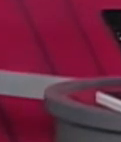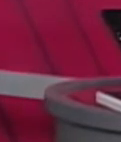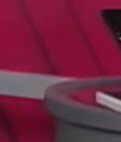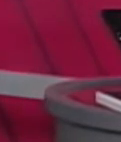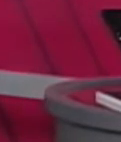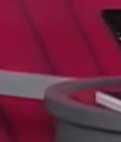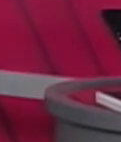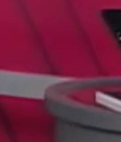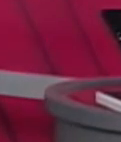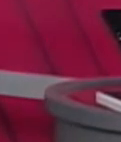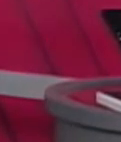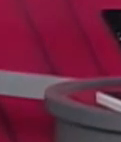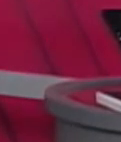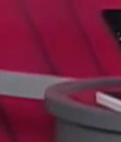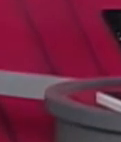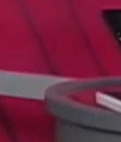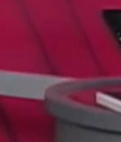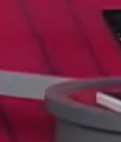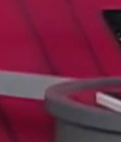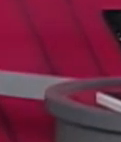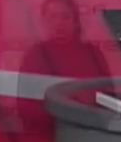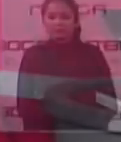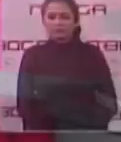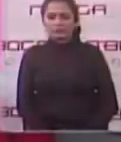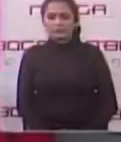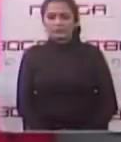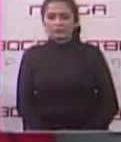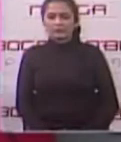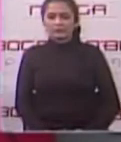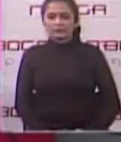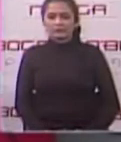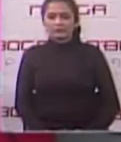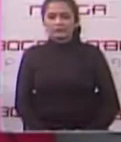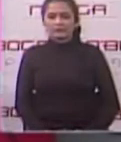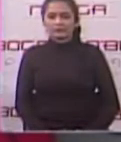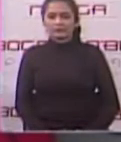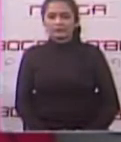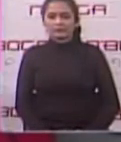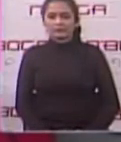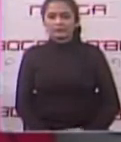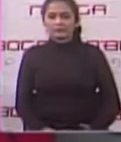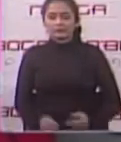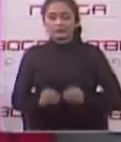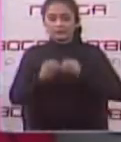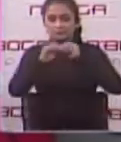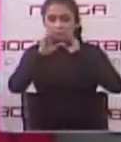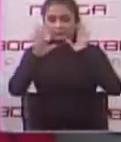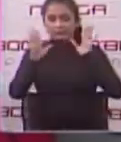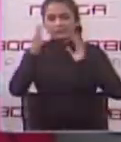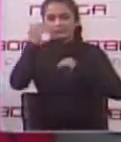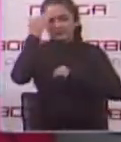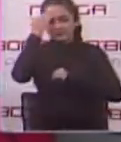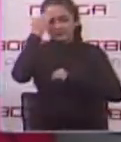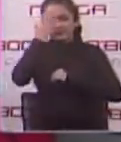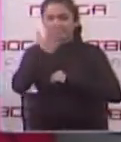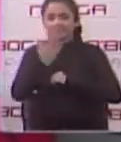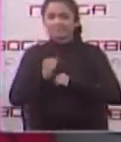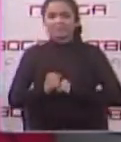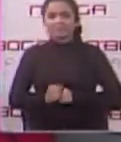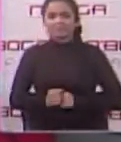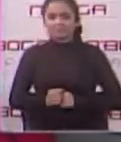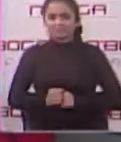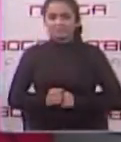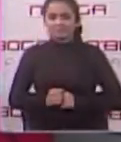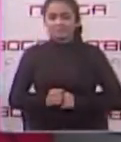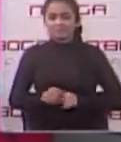sus profesionales para lograr así el éxito. Ha de definir pues un camino a seguir claro y comprensible para todos los miembros